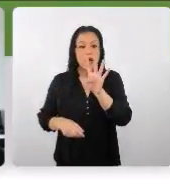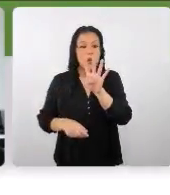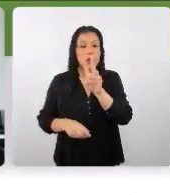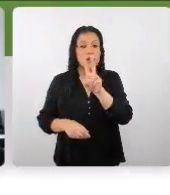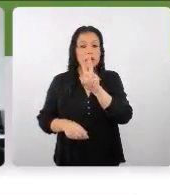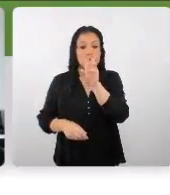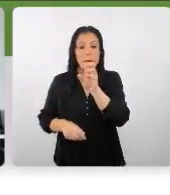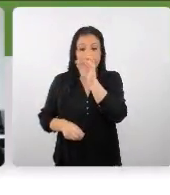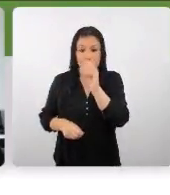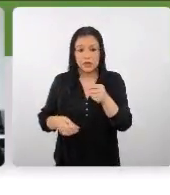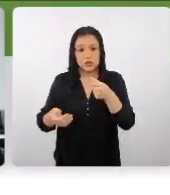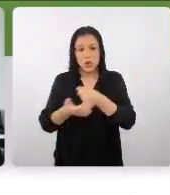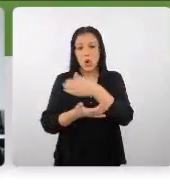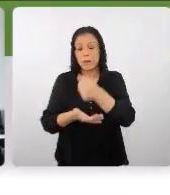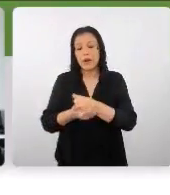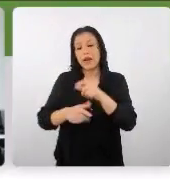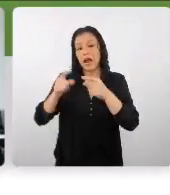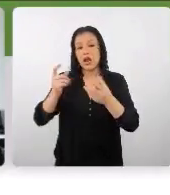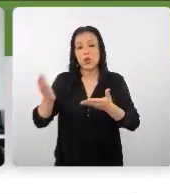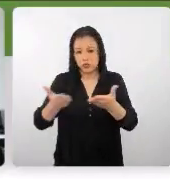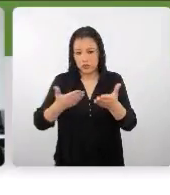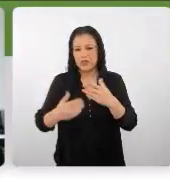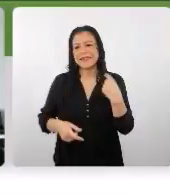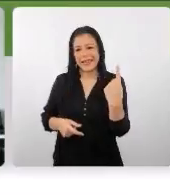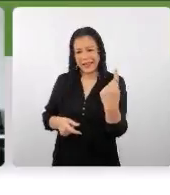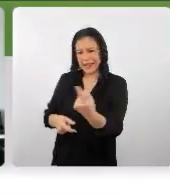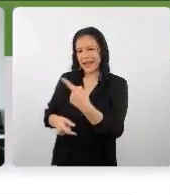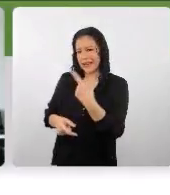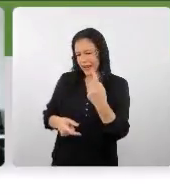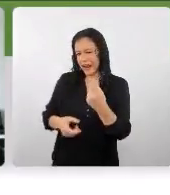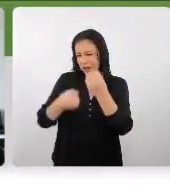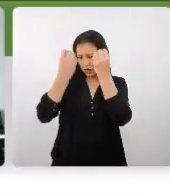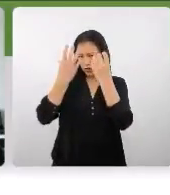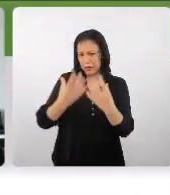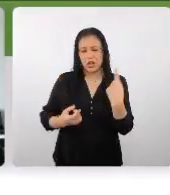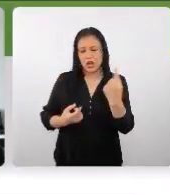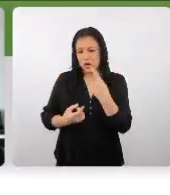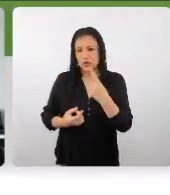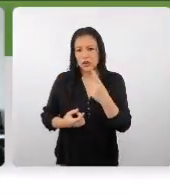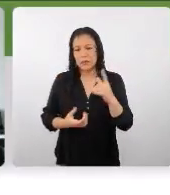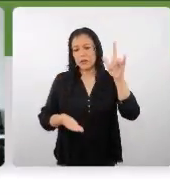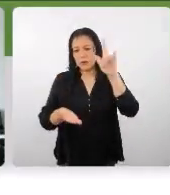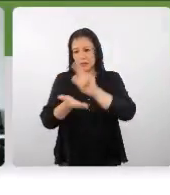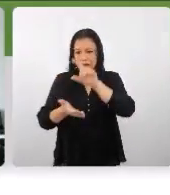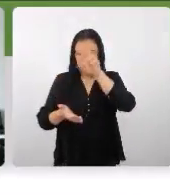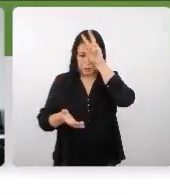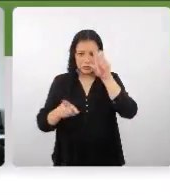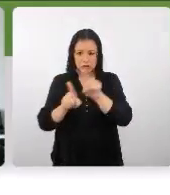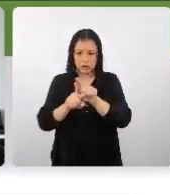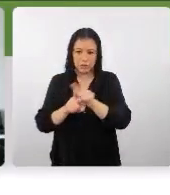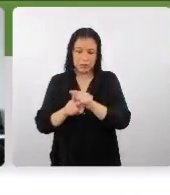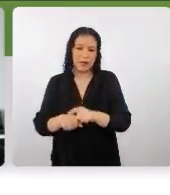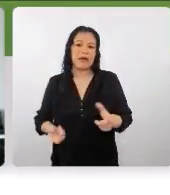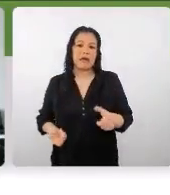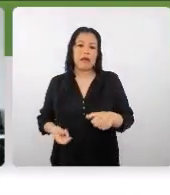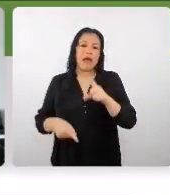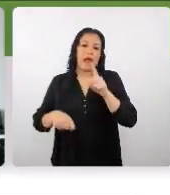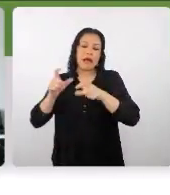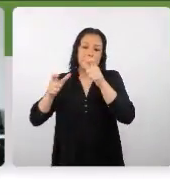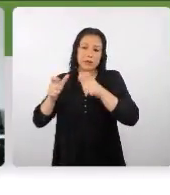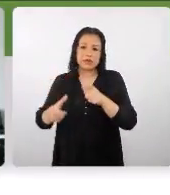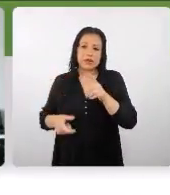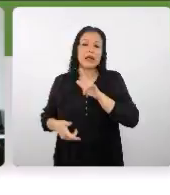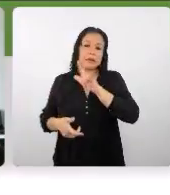42% compraría algún servicio. Esto es en general, no solamente los que vienen a Perú, sino aquellos que viajarían a